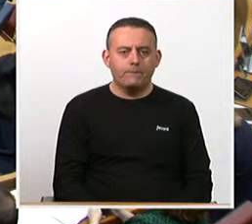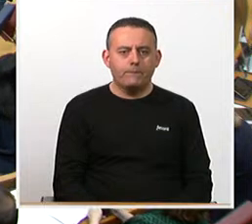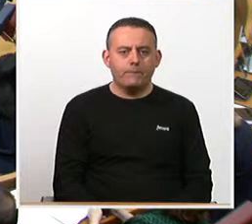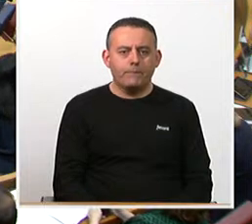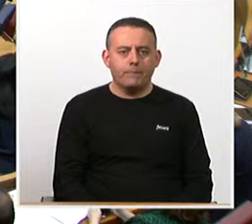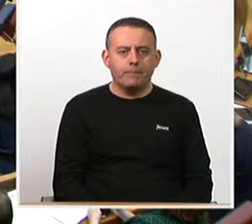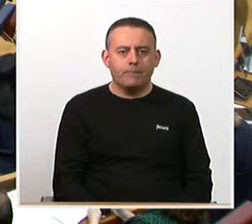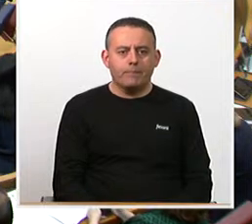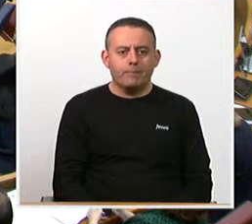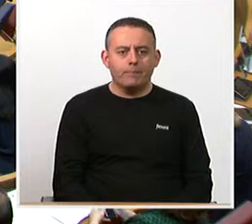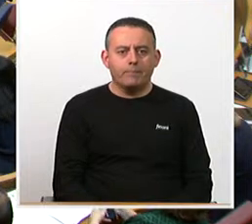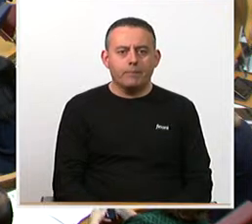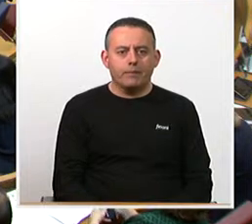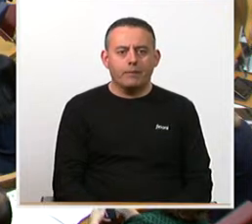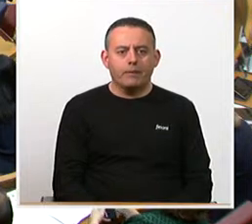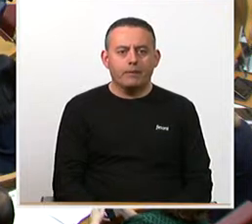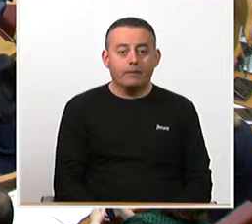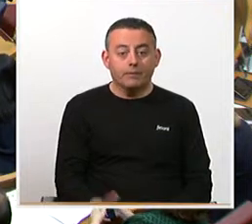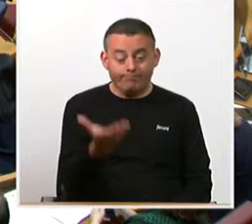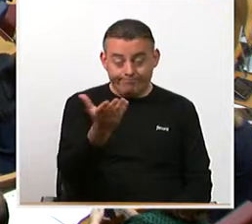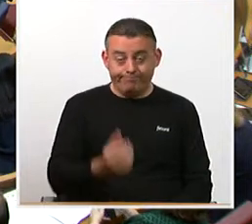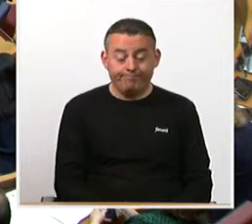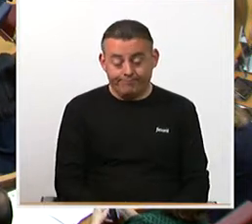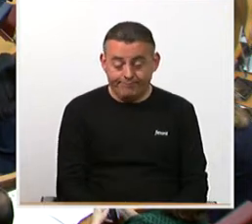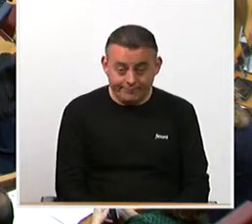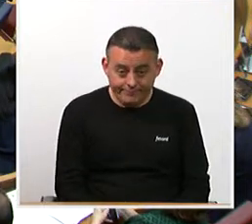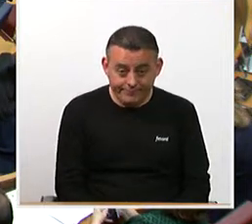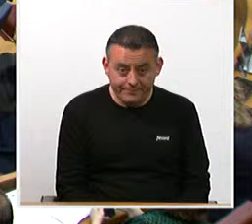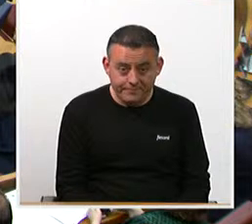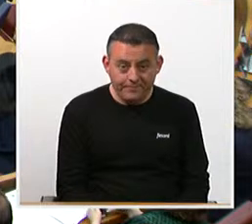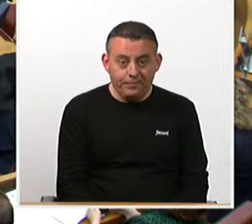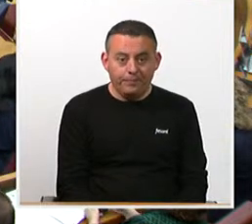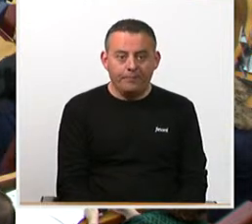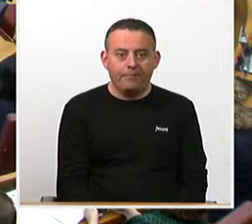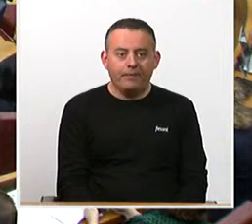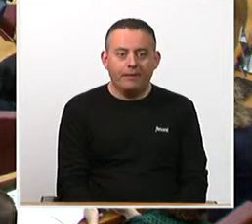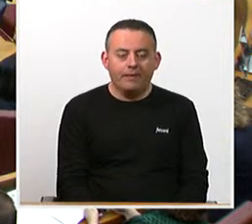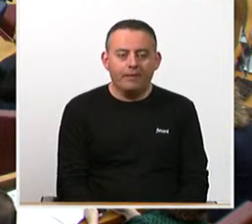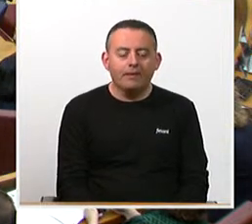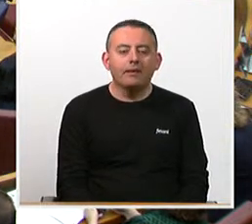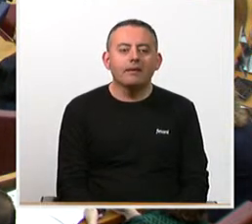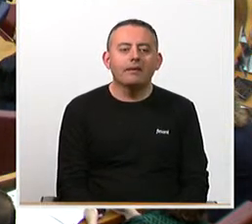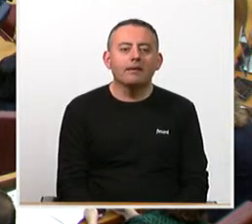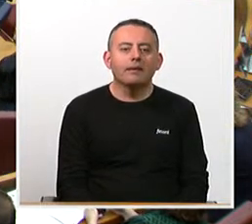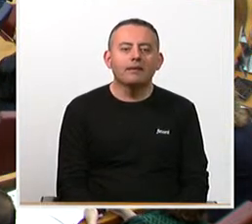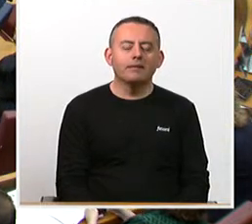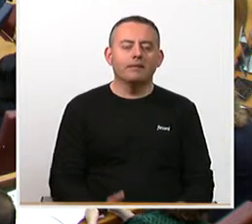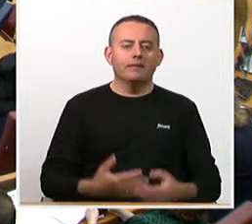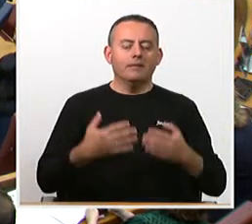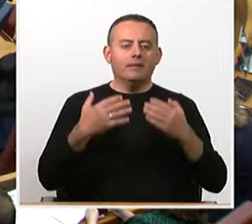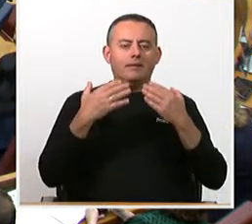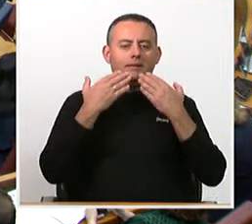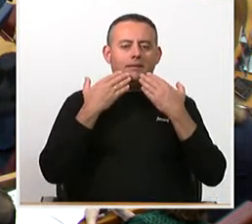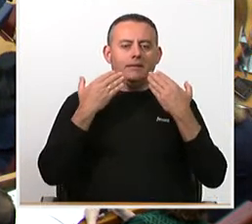baldoví Cuando quiera Muchas gracias señora